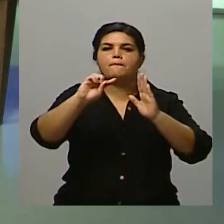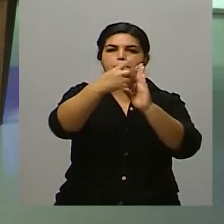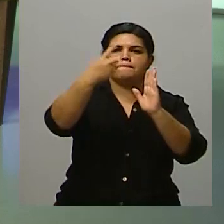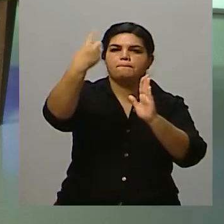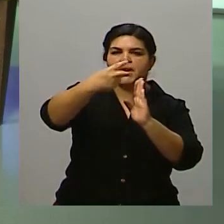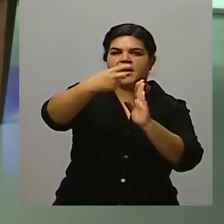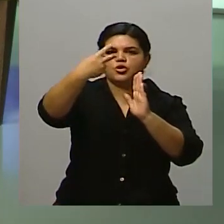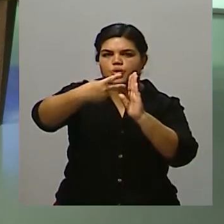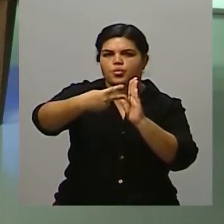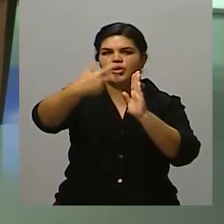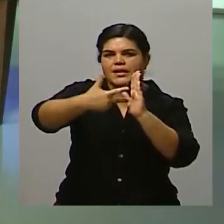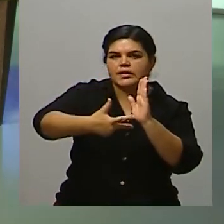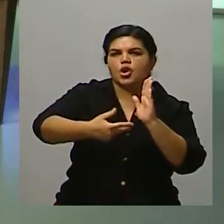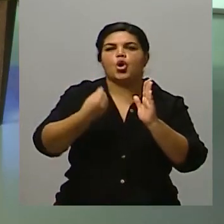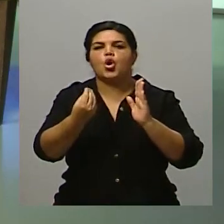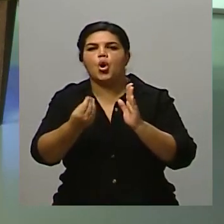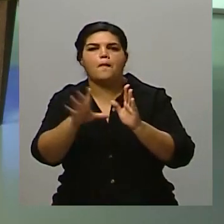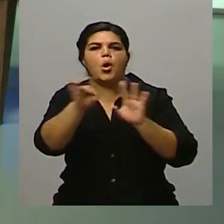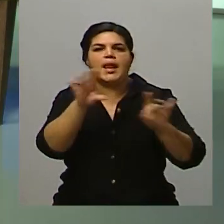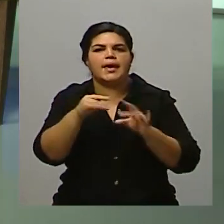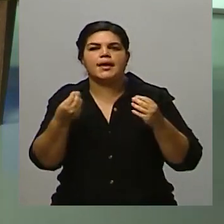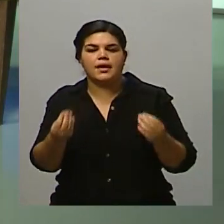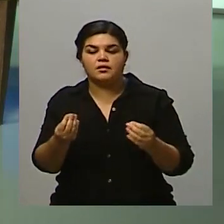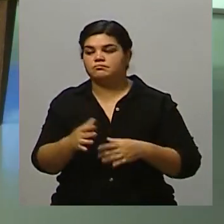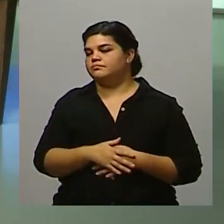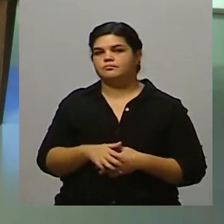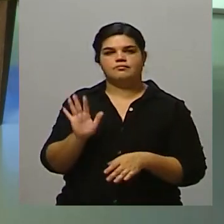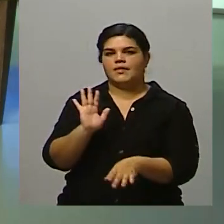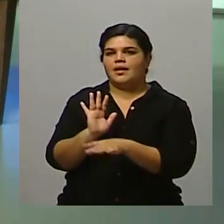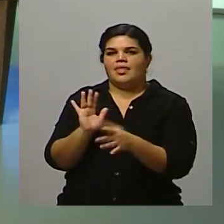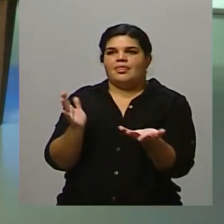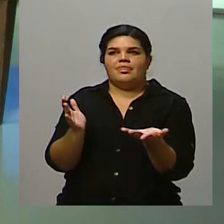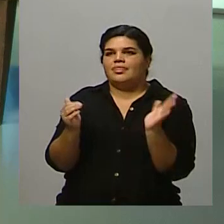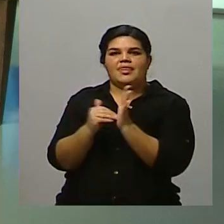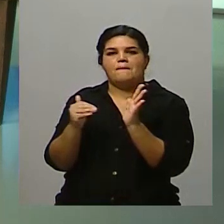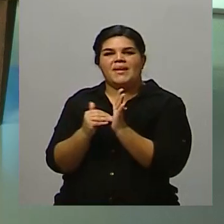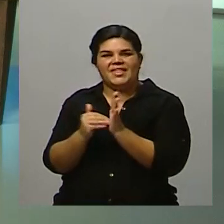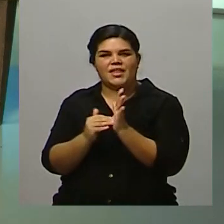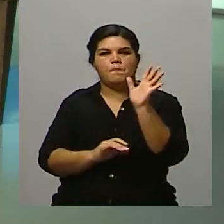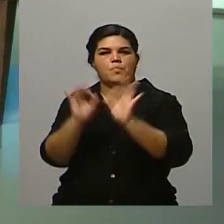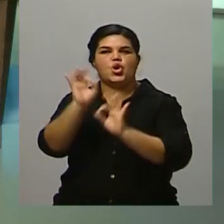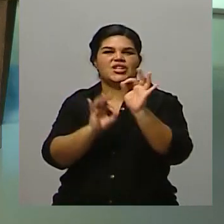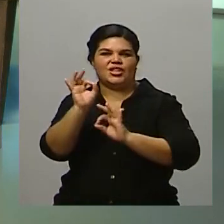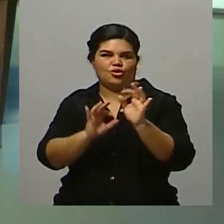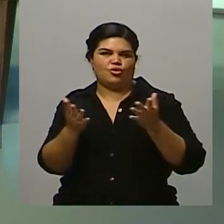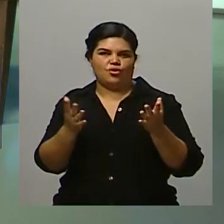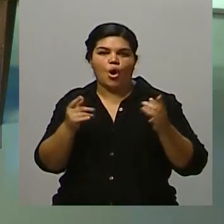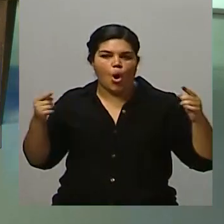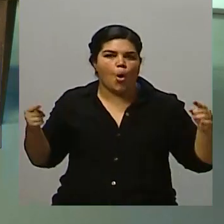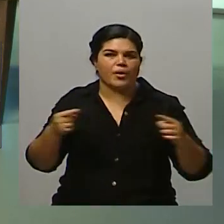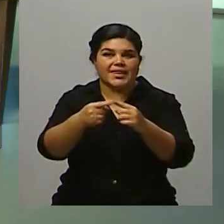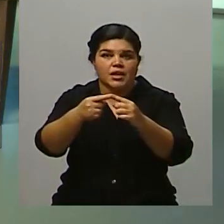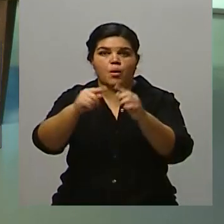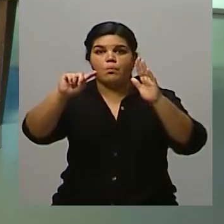los objetivos y las características de la naturaleza de cada proyecto, ¿no? El banco de proyectos básicamente es una base de datos donde están todos los proyectos de